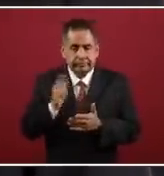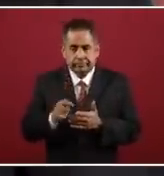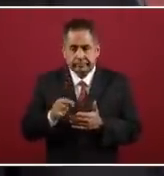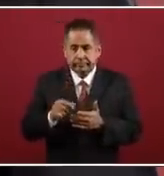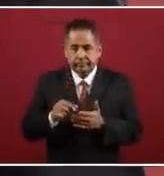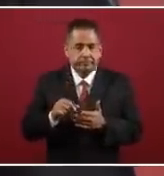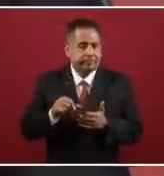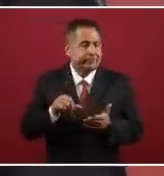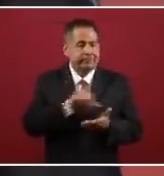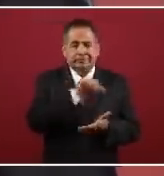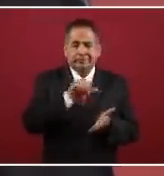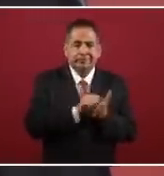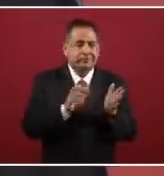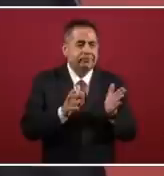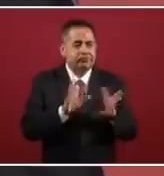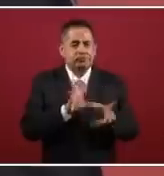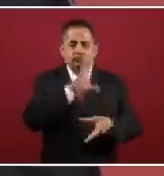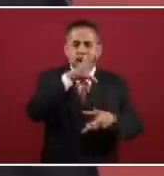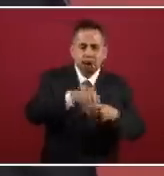centros integradores